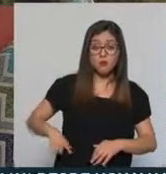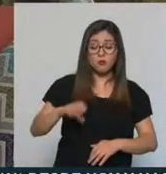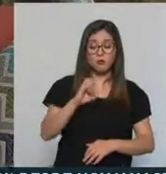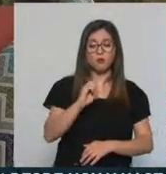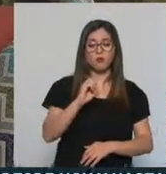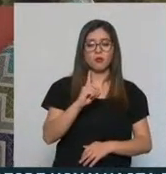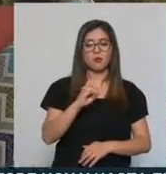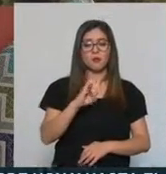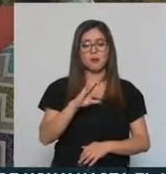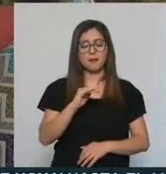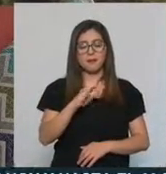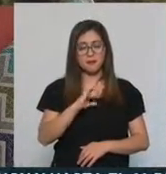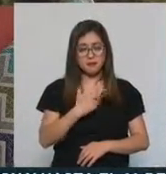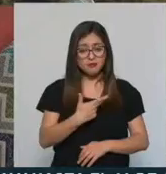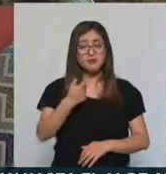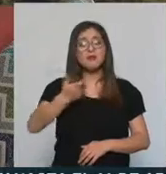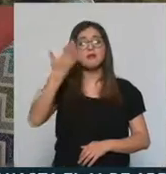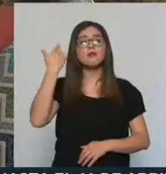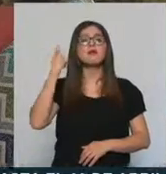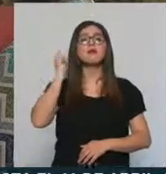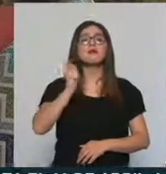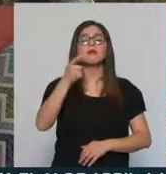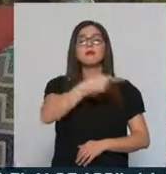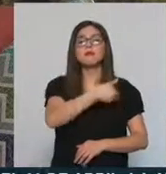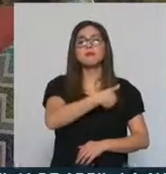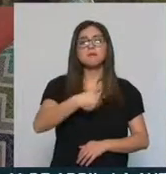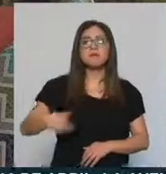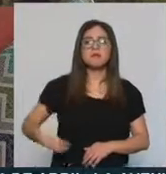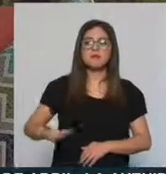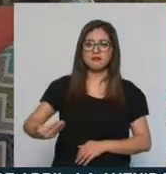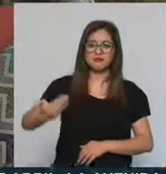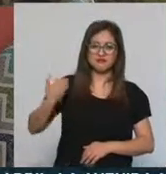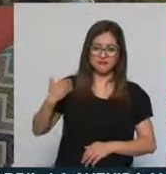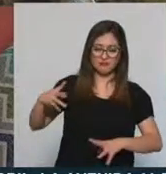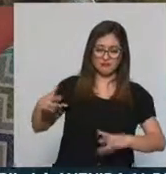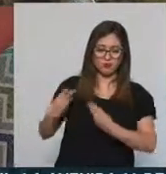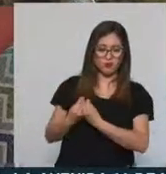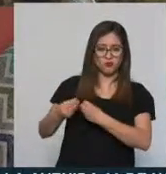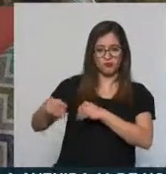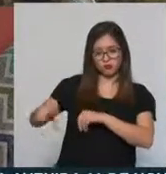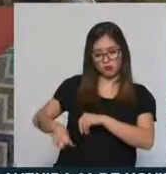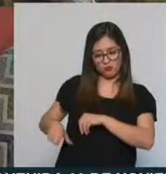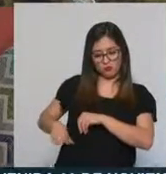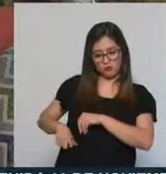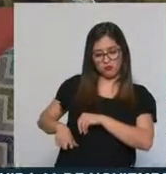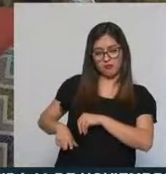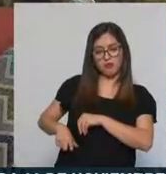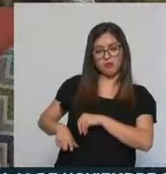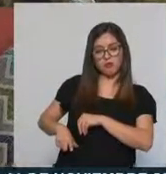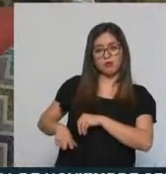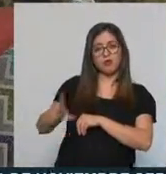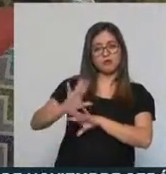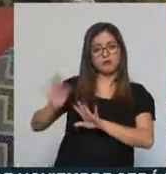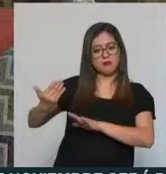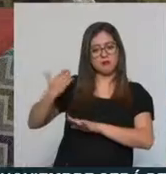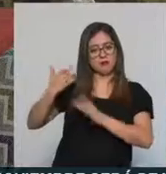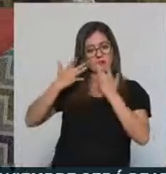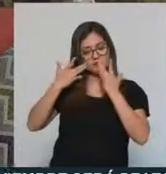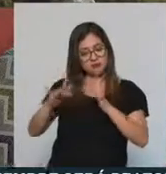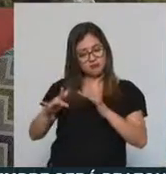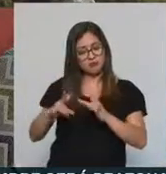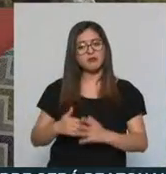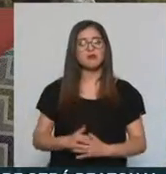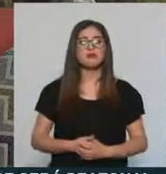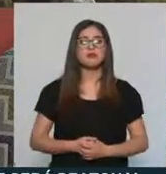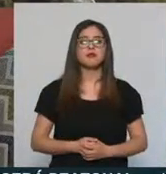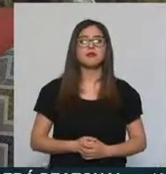en el caso de México, pertenecen a la administración anterior. Se ha señalado en las diferentes fuentes públicas que la